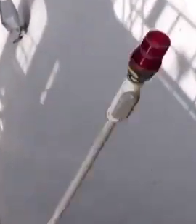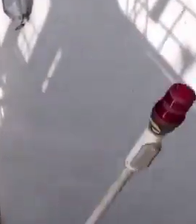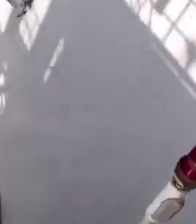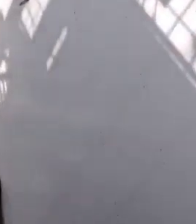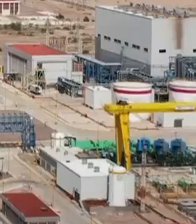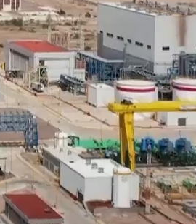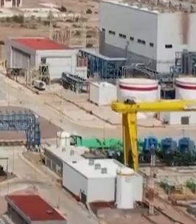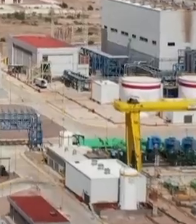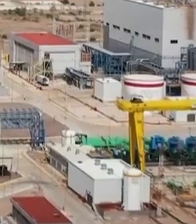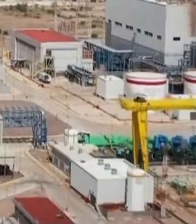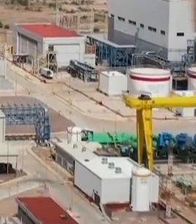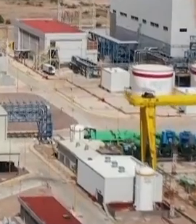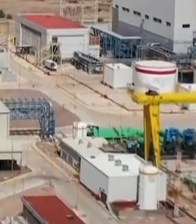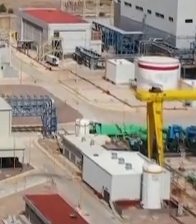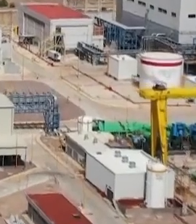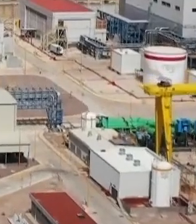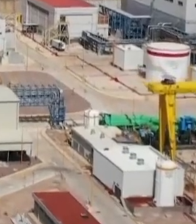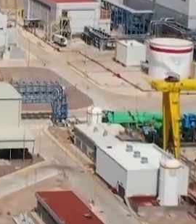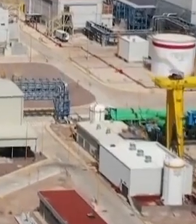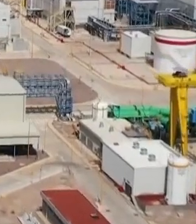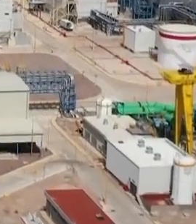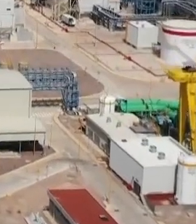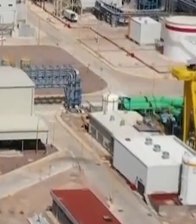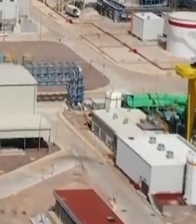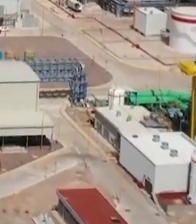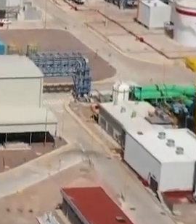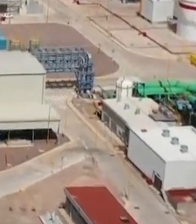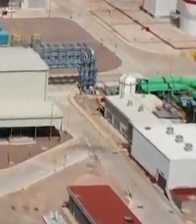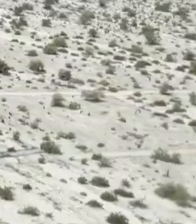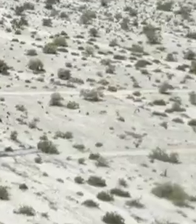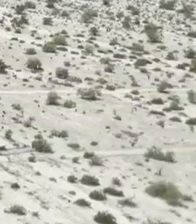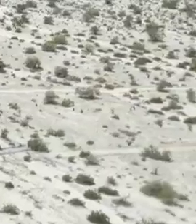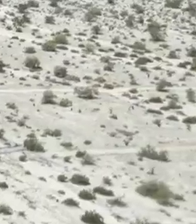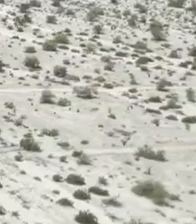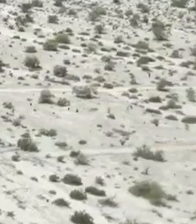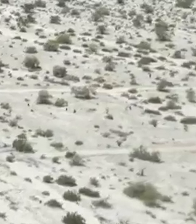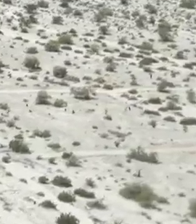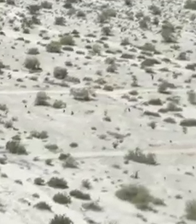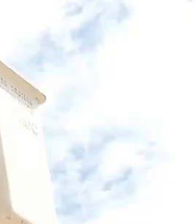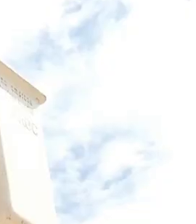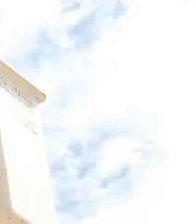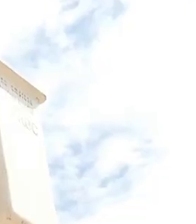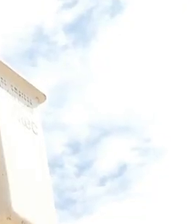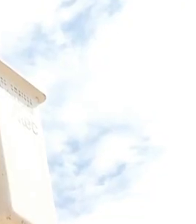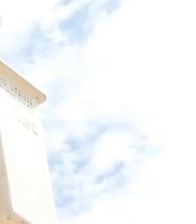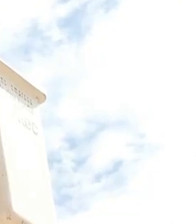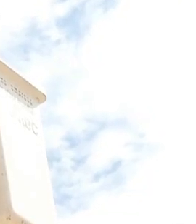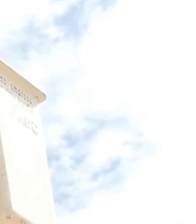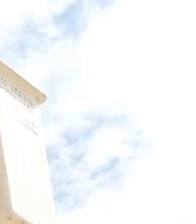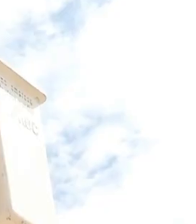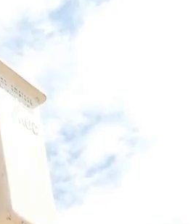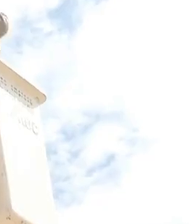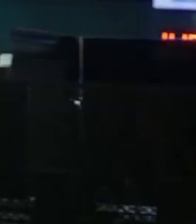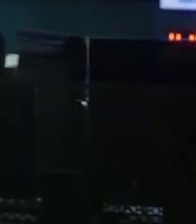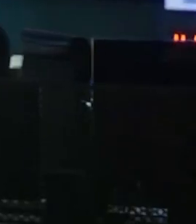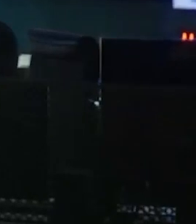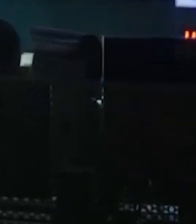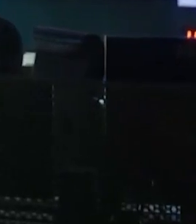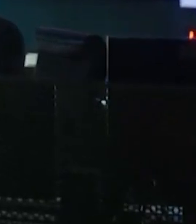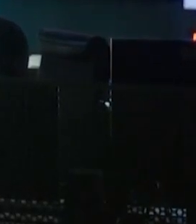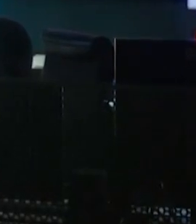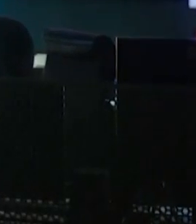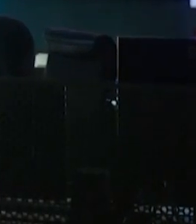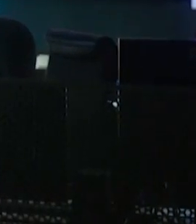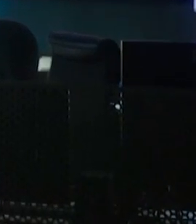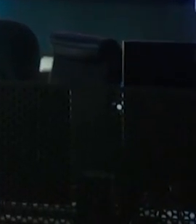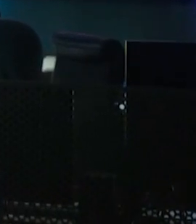través de una inversión histórica en las principales áreas sustantivas como la generación, transmisión y distribución, ello con el firme objetivo de garantizar